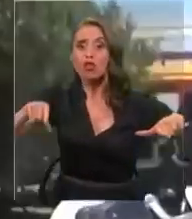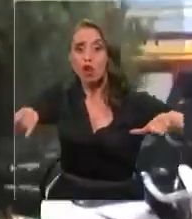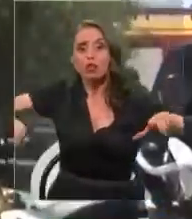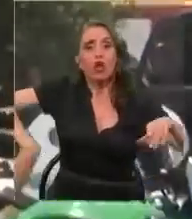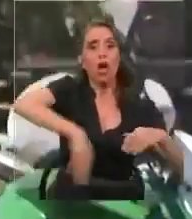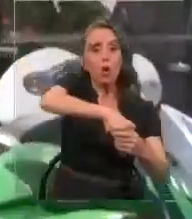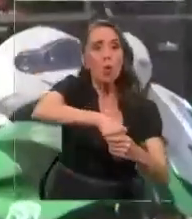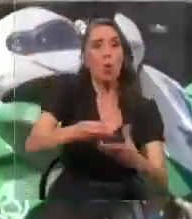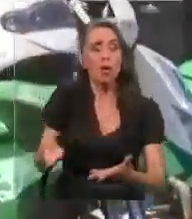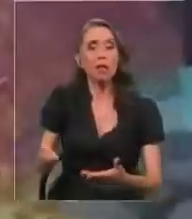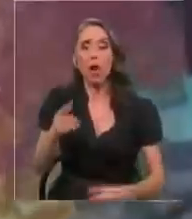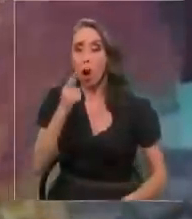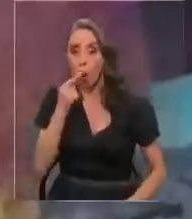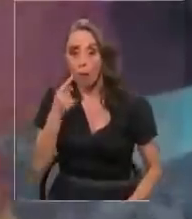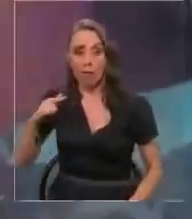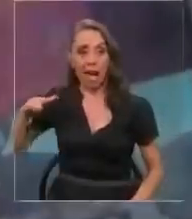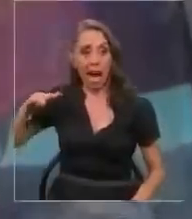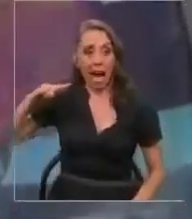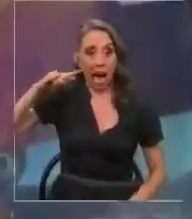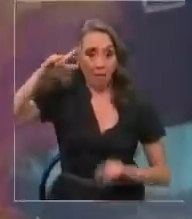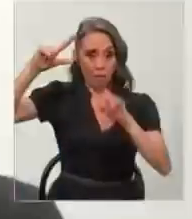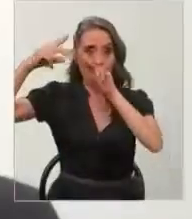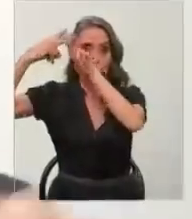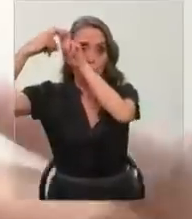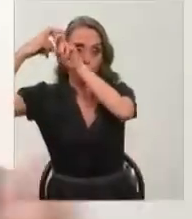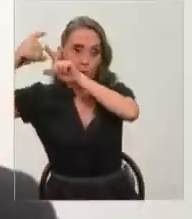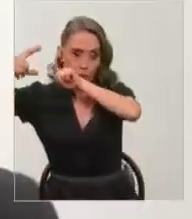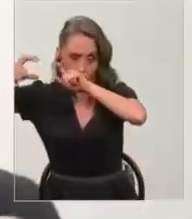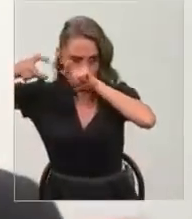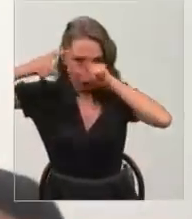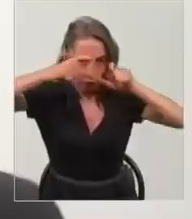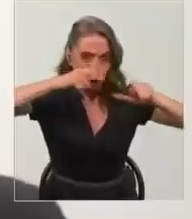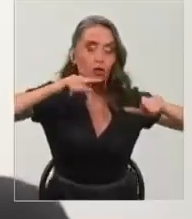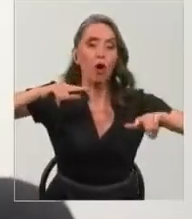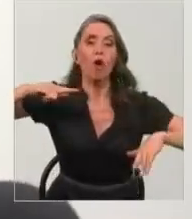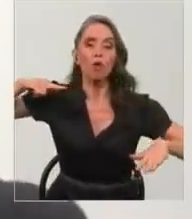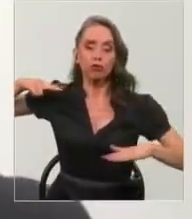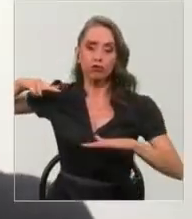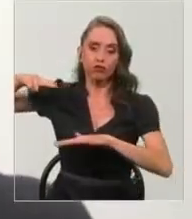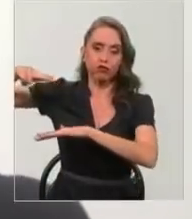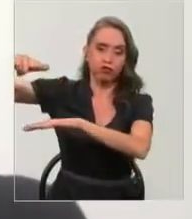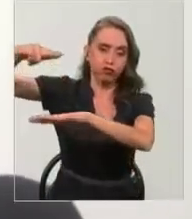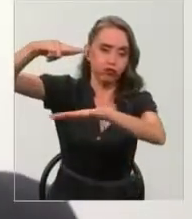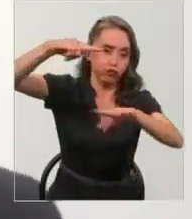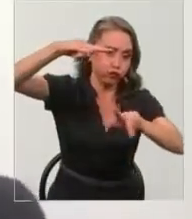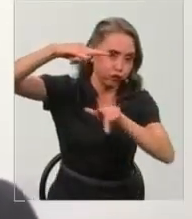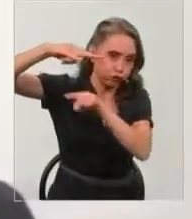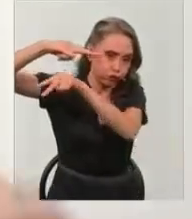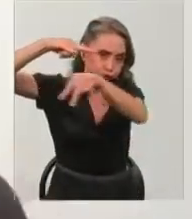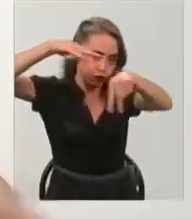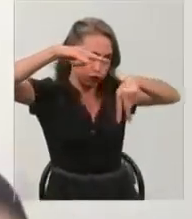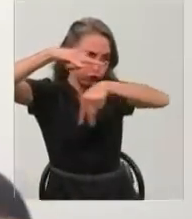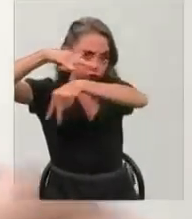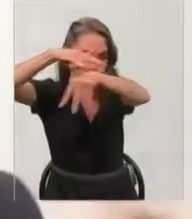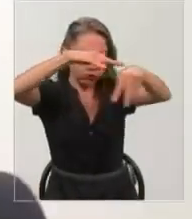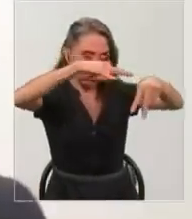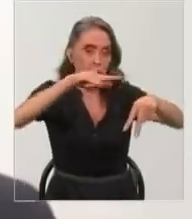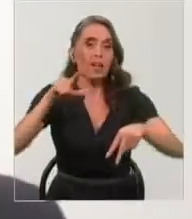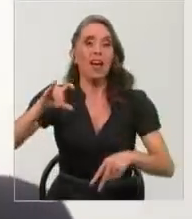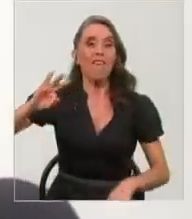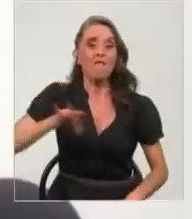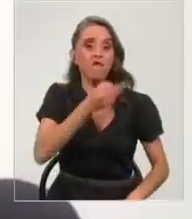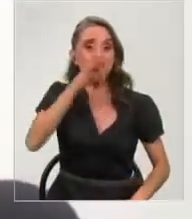también el avión, ¿verdad?, que tomó estas fotografías satelitales fue el que hizo el recorrido, el avión de la FACH. Donde iban dando